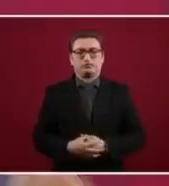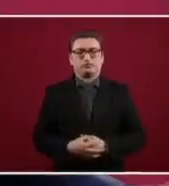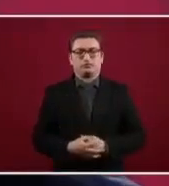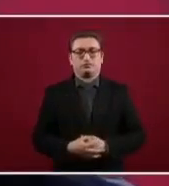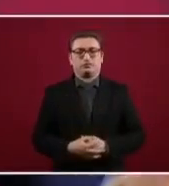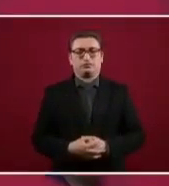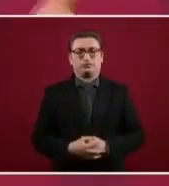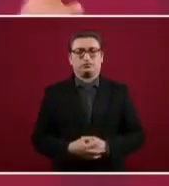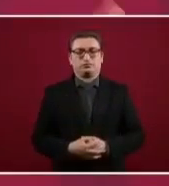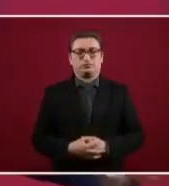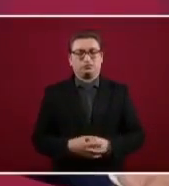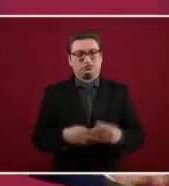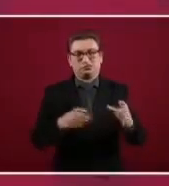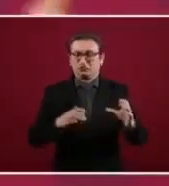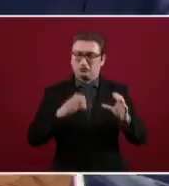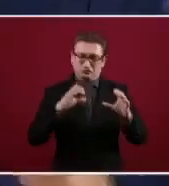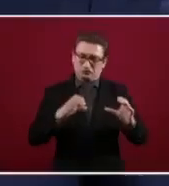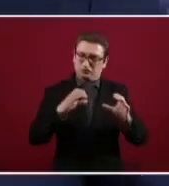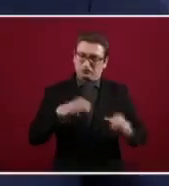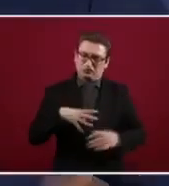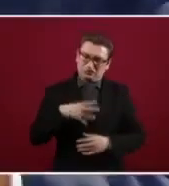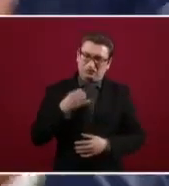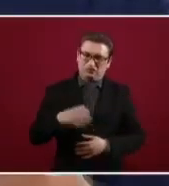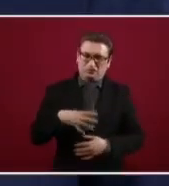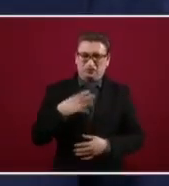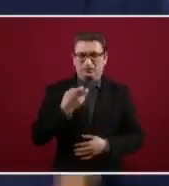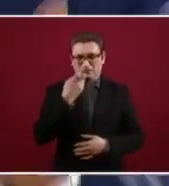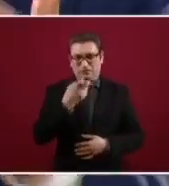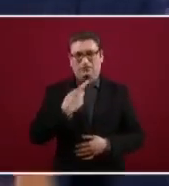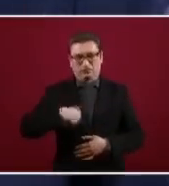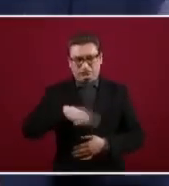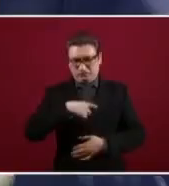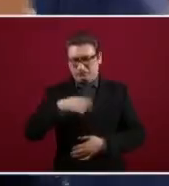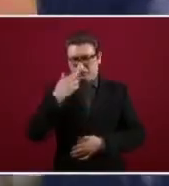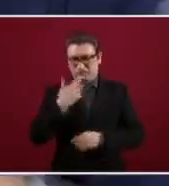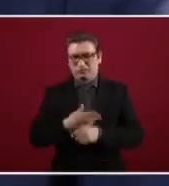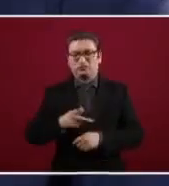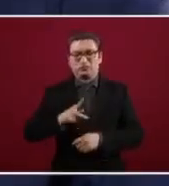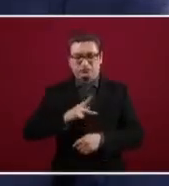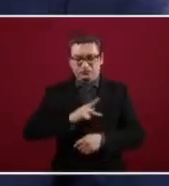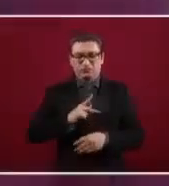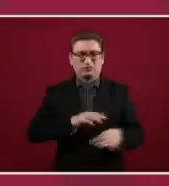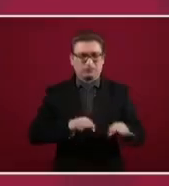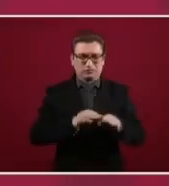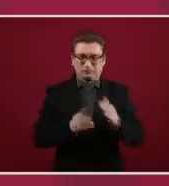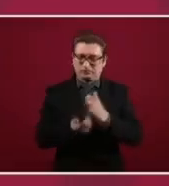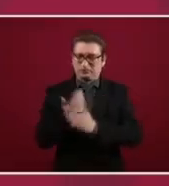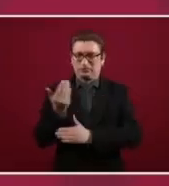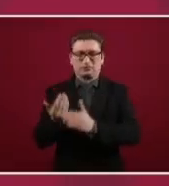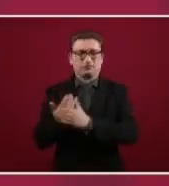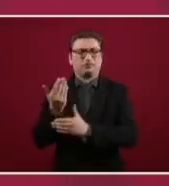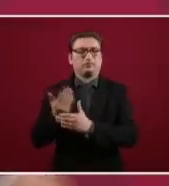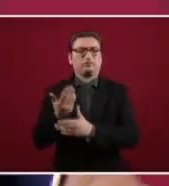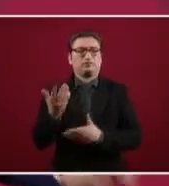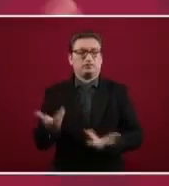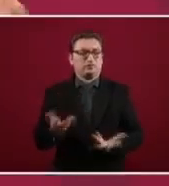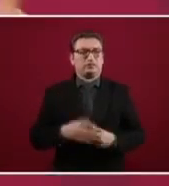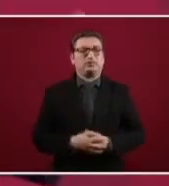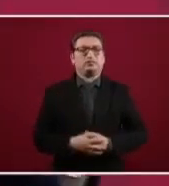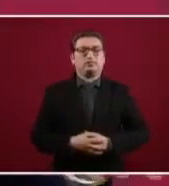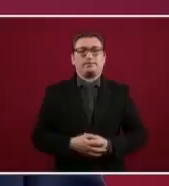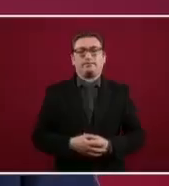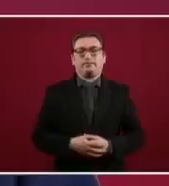y cuidarlos con esmero a eso nos dedicamos desde muy temprano para que